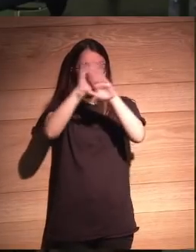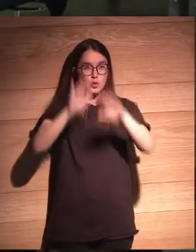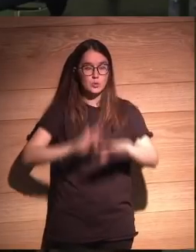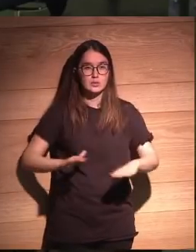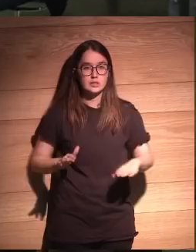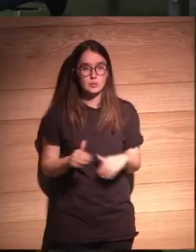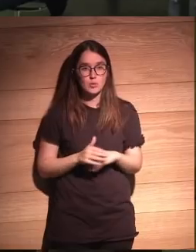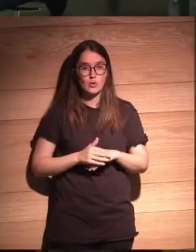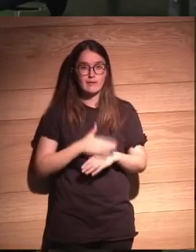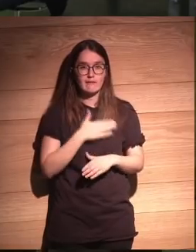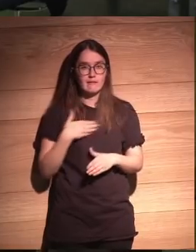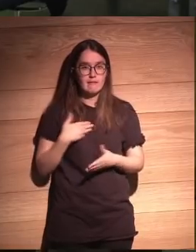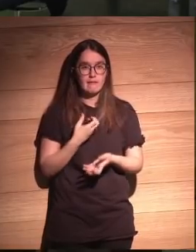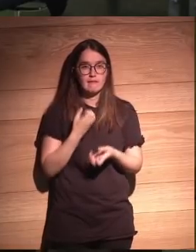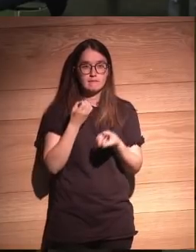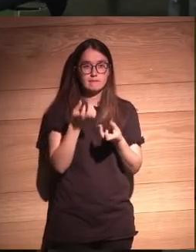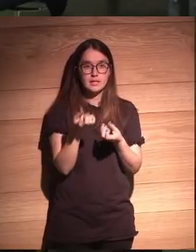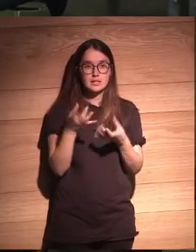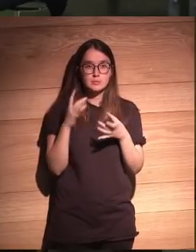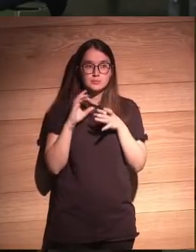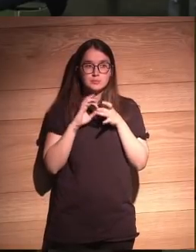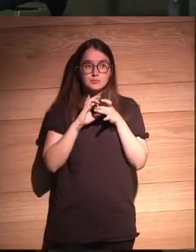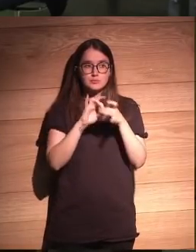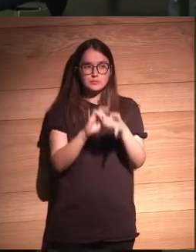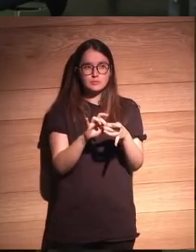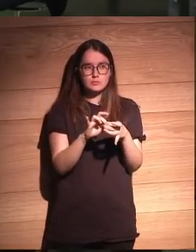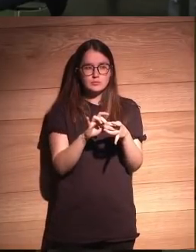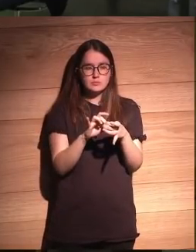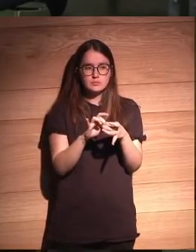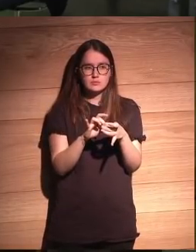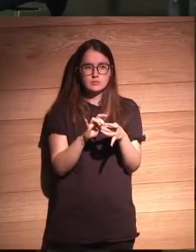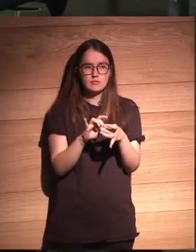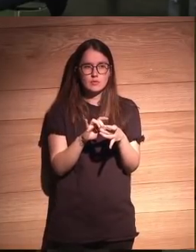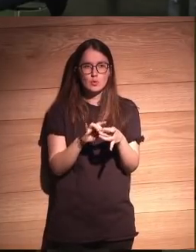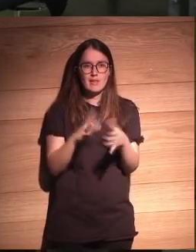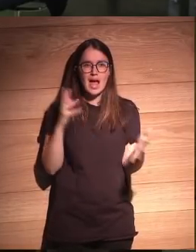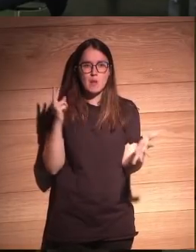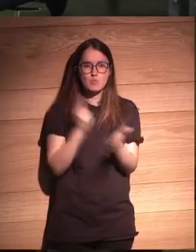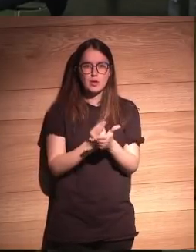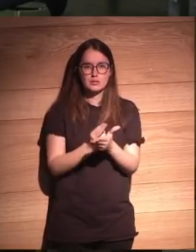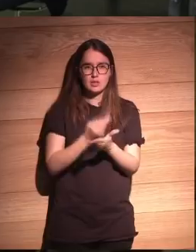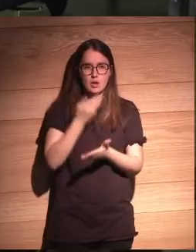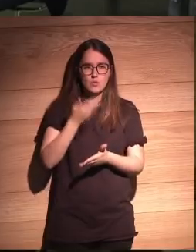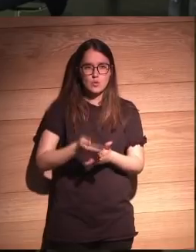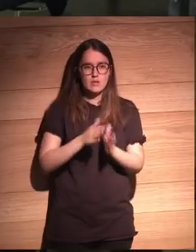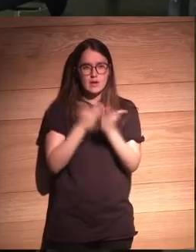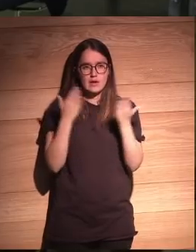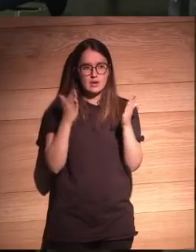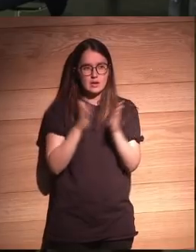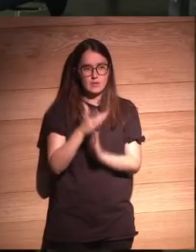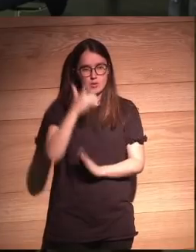último punto que quería tratar está muy vinculado con una de las grandes apuestas que hace el libro, que yo, desde el punto de